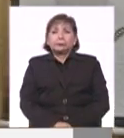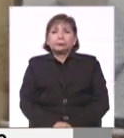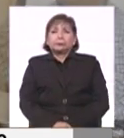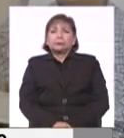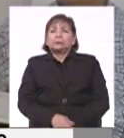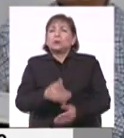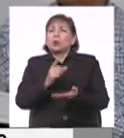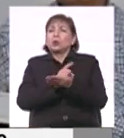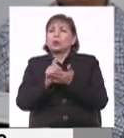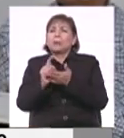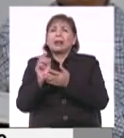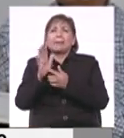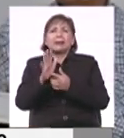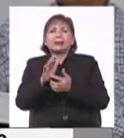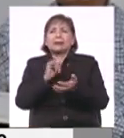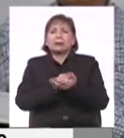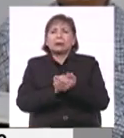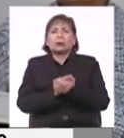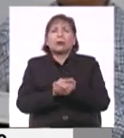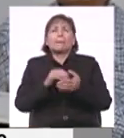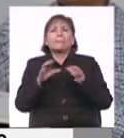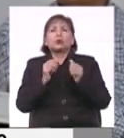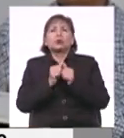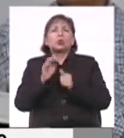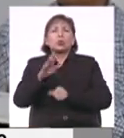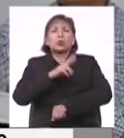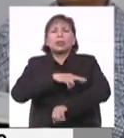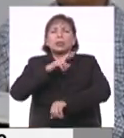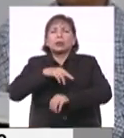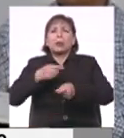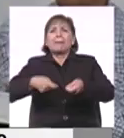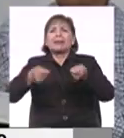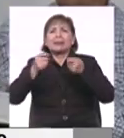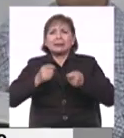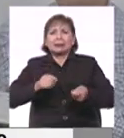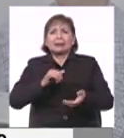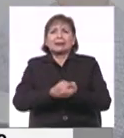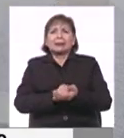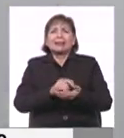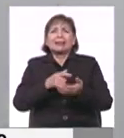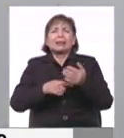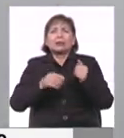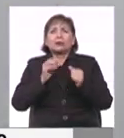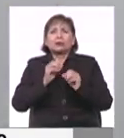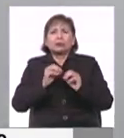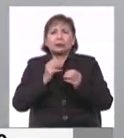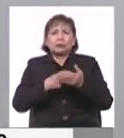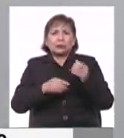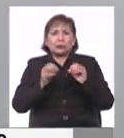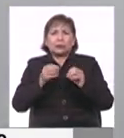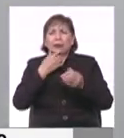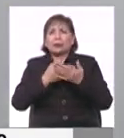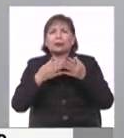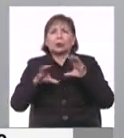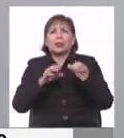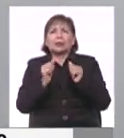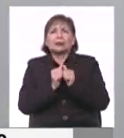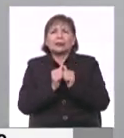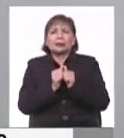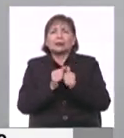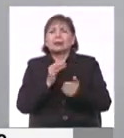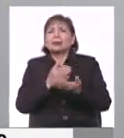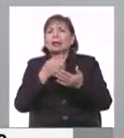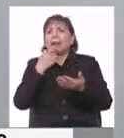en el marco de su semana de representación. Llegó hasta su región Madre de Dios a fin de presidir una mesa de trabajo con alcaldes provinciales